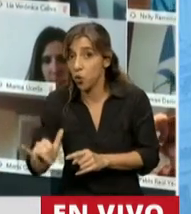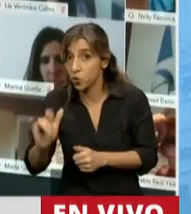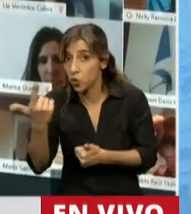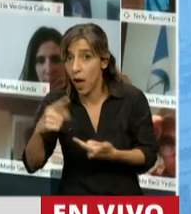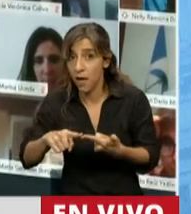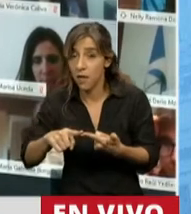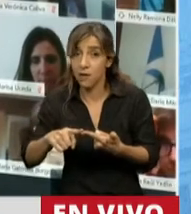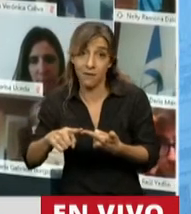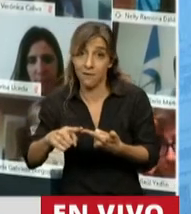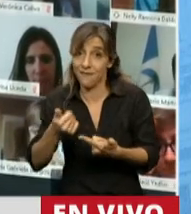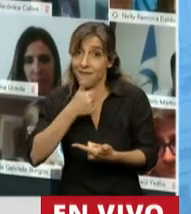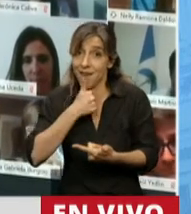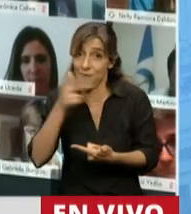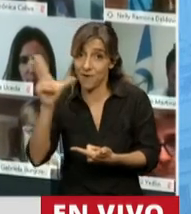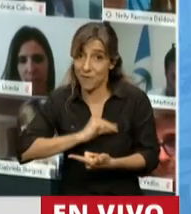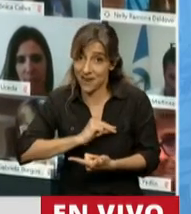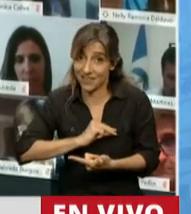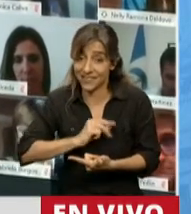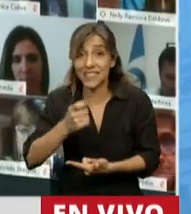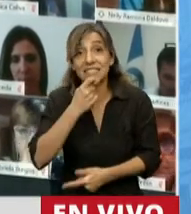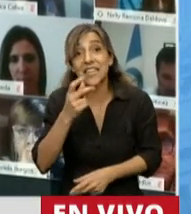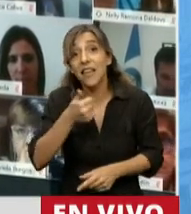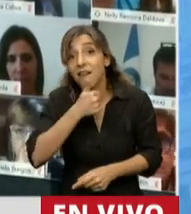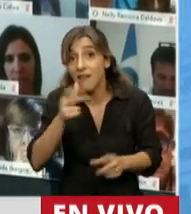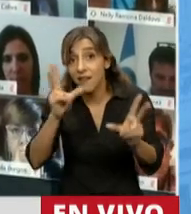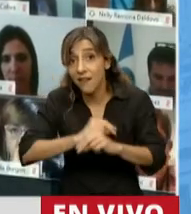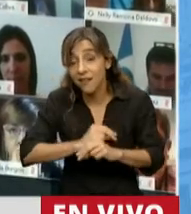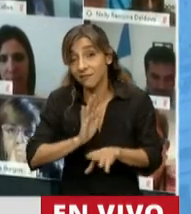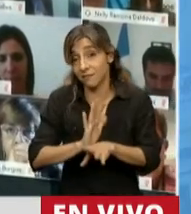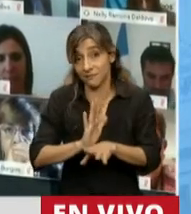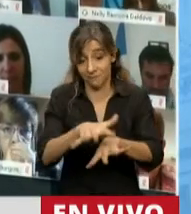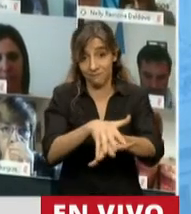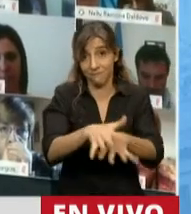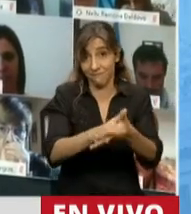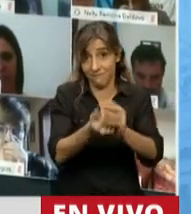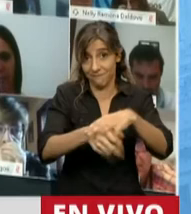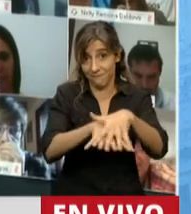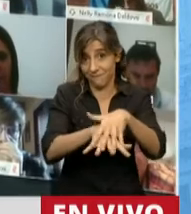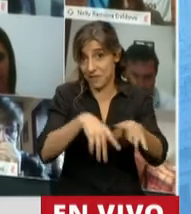tenés agua, no te podés cuidar de la pandemia porque no te podés lavar ni las manos.